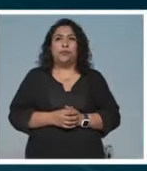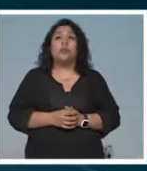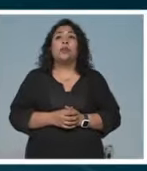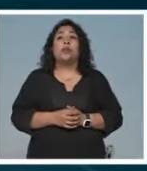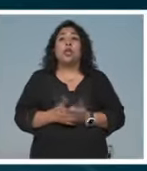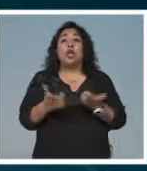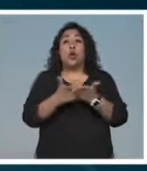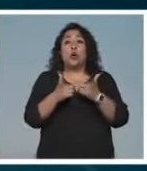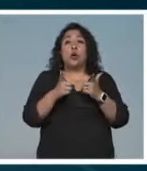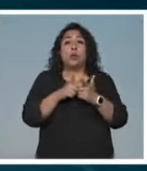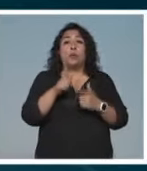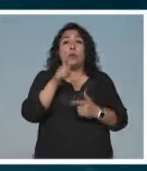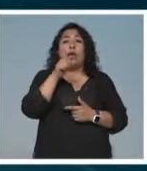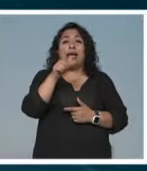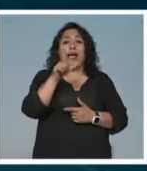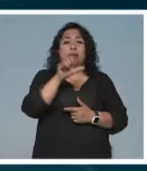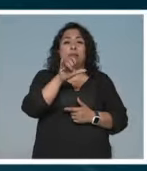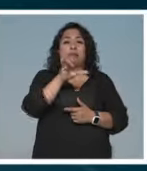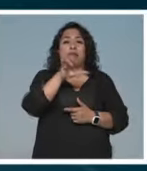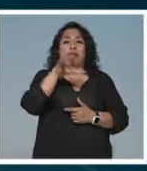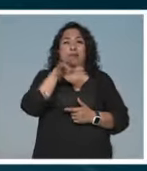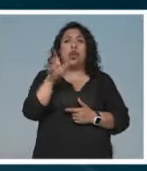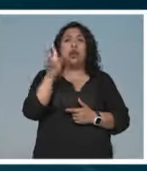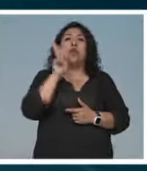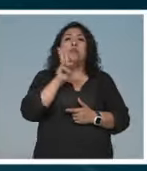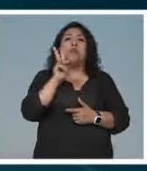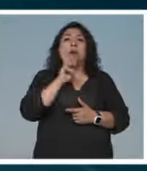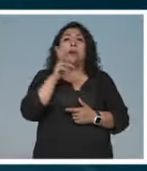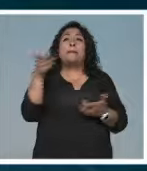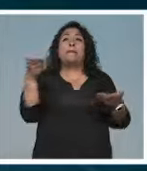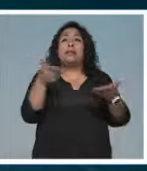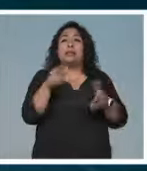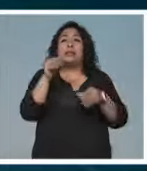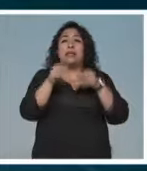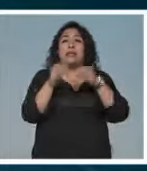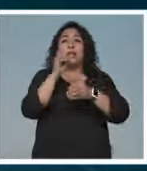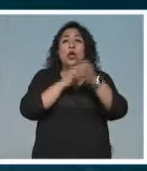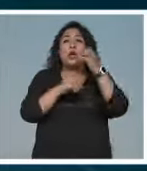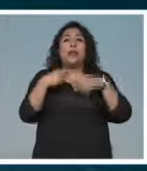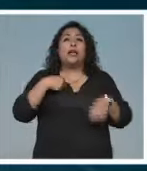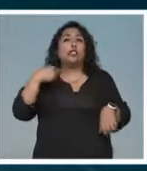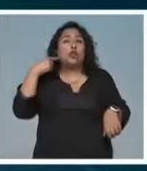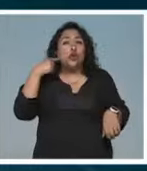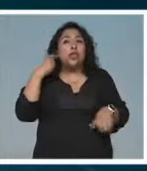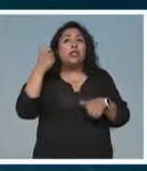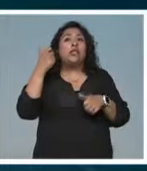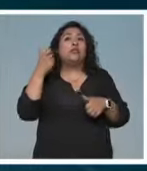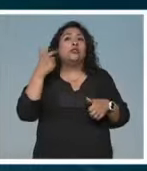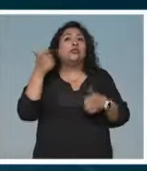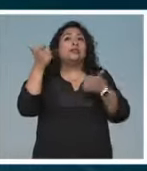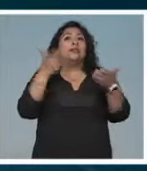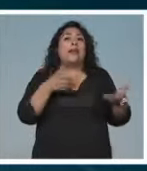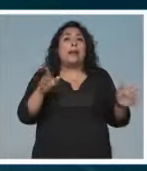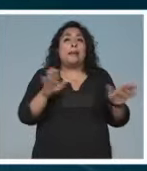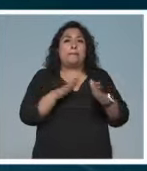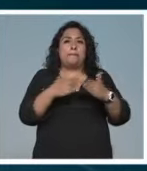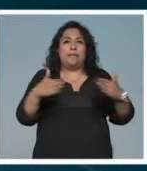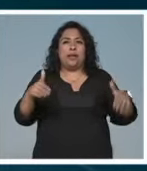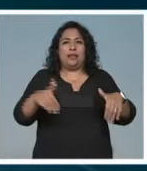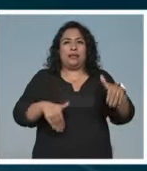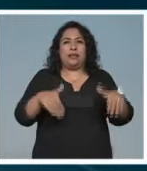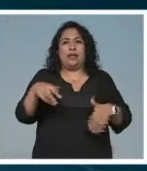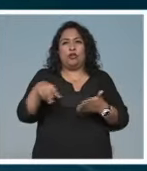La compañía Alma Cimarrona Danza Experimental presentará el montaje Sonidos que trajo el mar en el Teatro de la